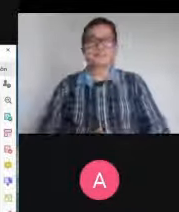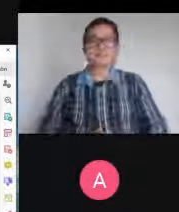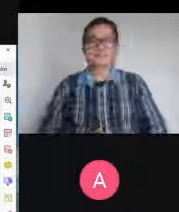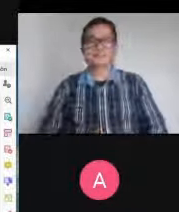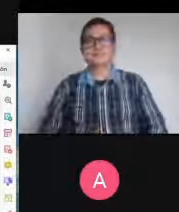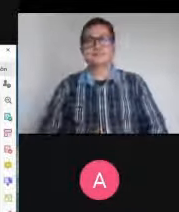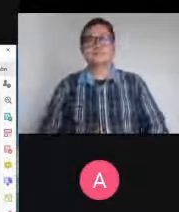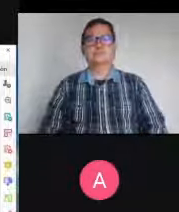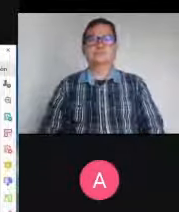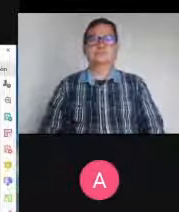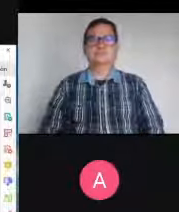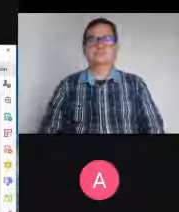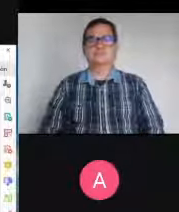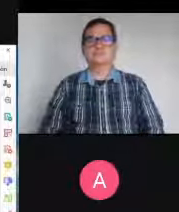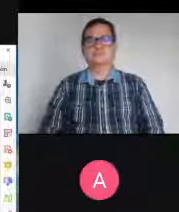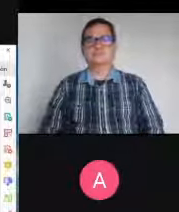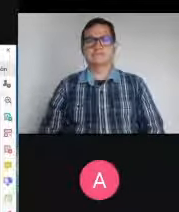Bueno.